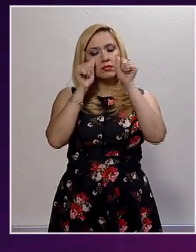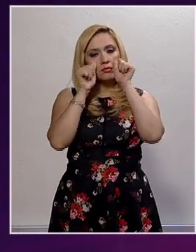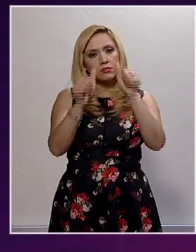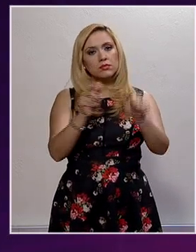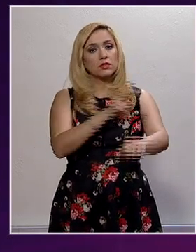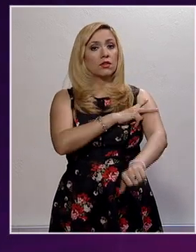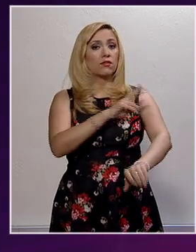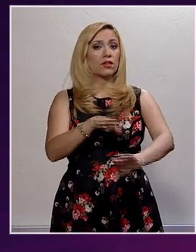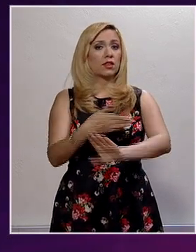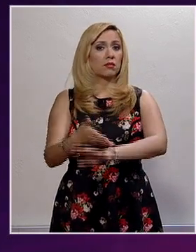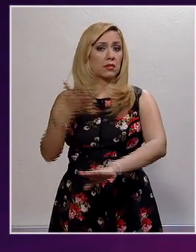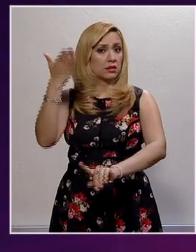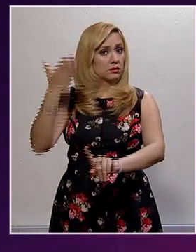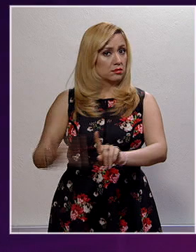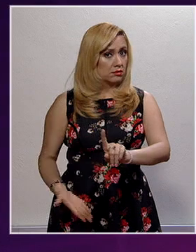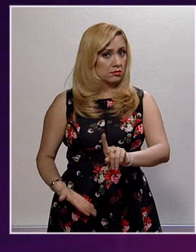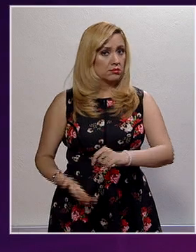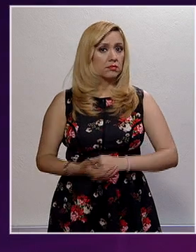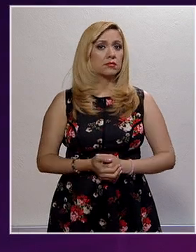las víctimas.